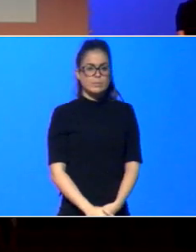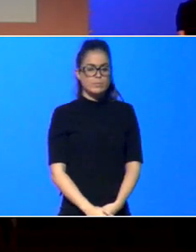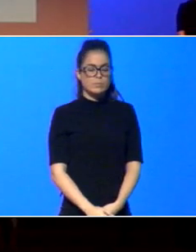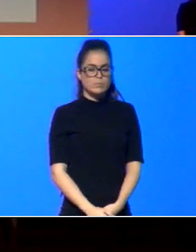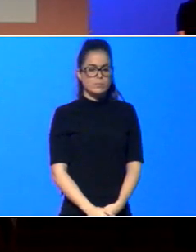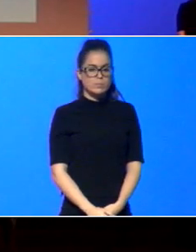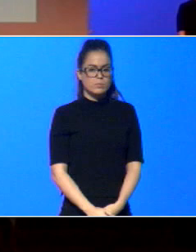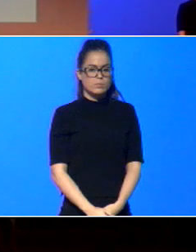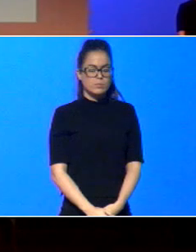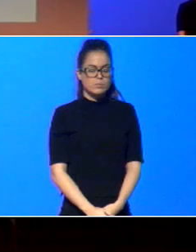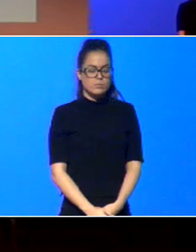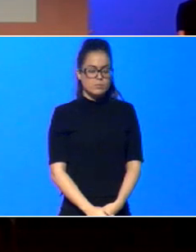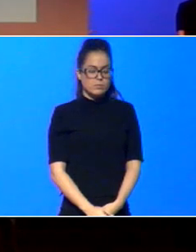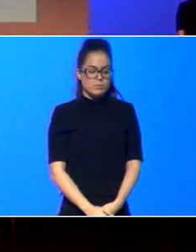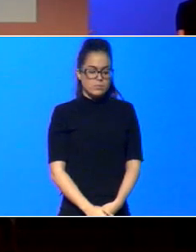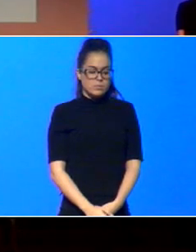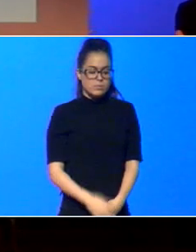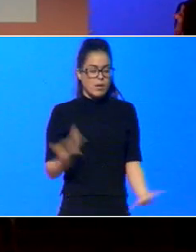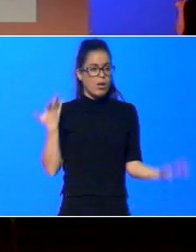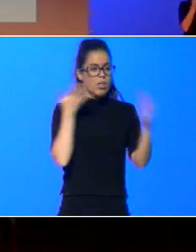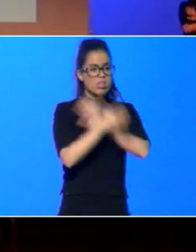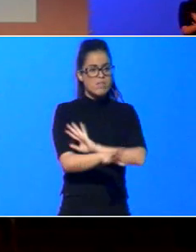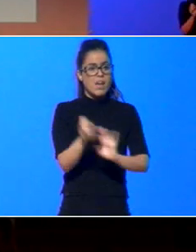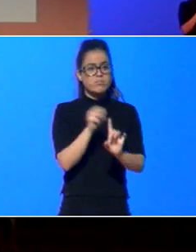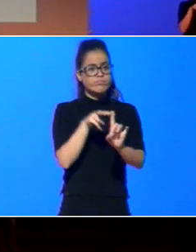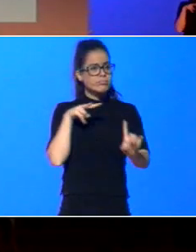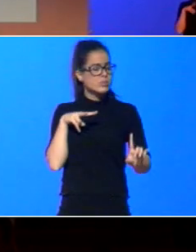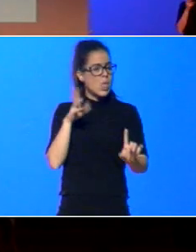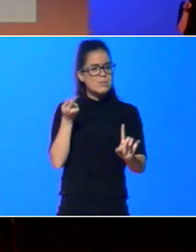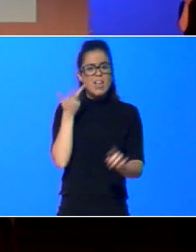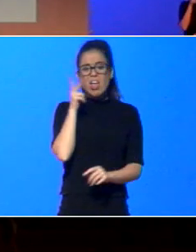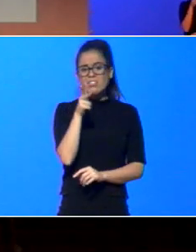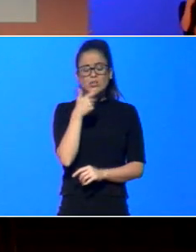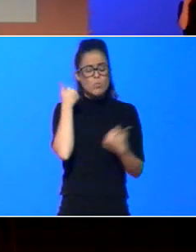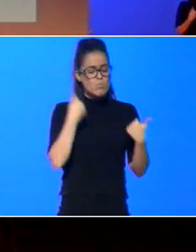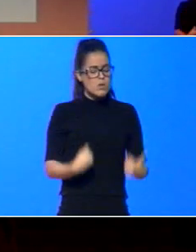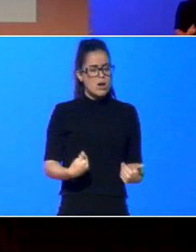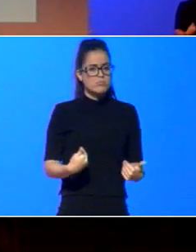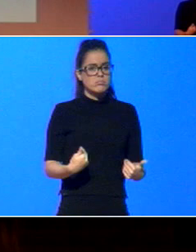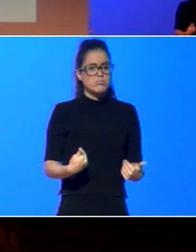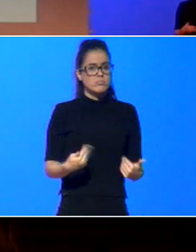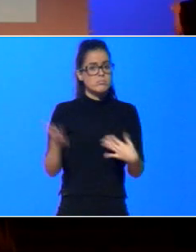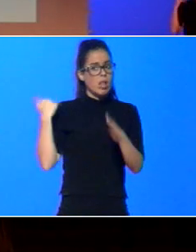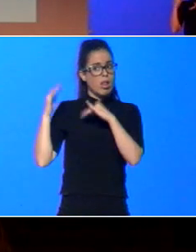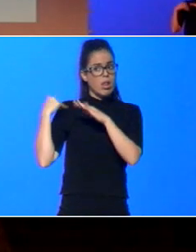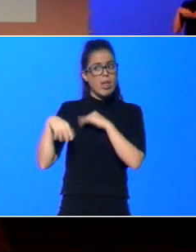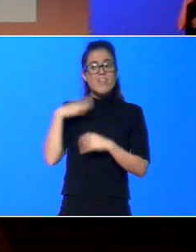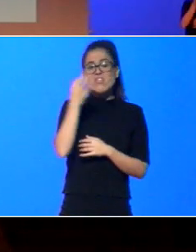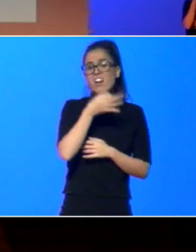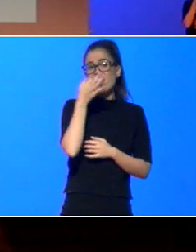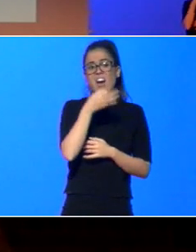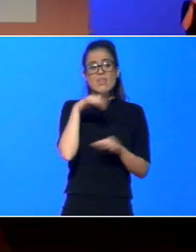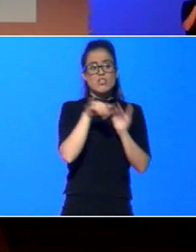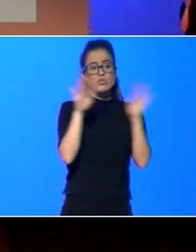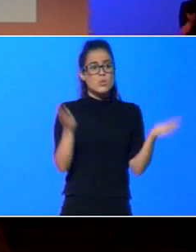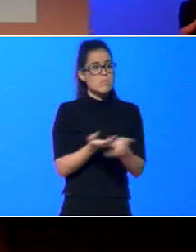Cómo debe ser el enfoque de los Derechos Humanos la convención obviamente como como hacía ya la declaración universal y como hacen